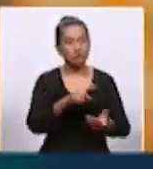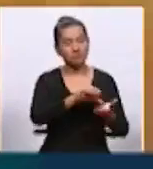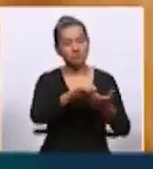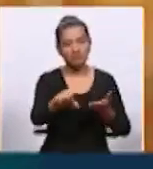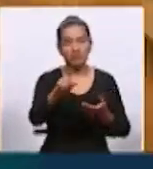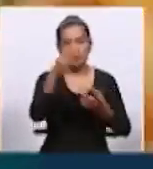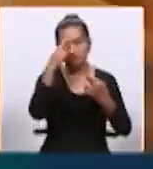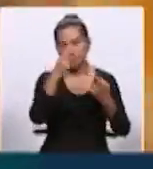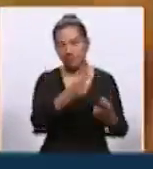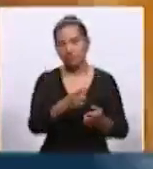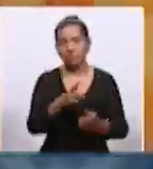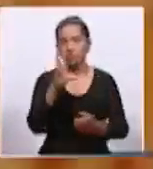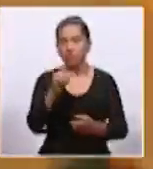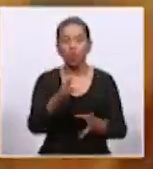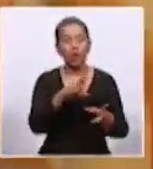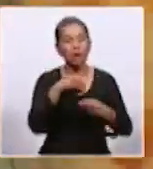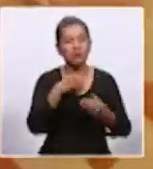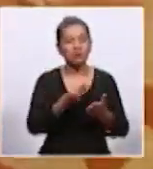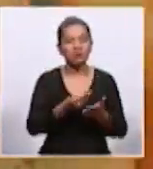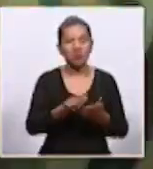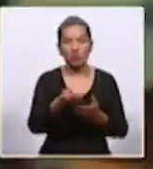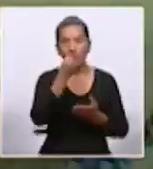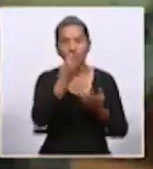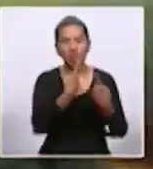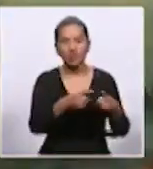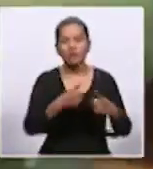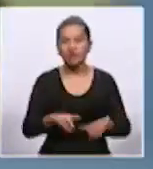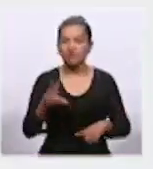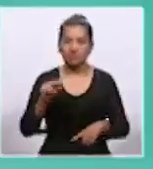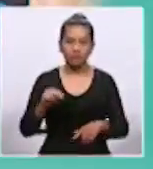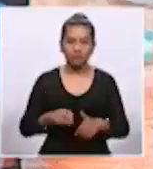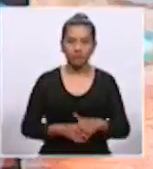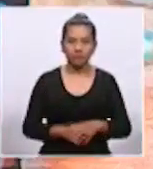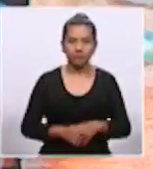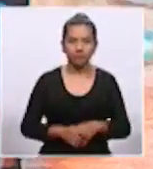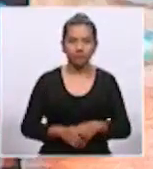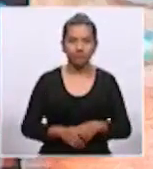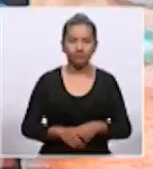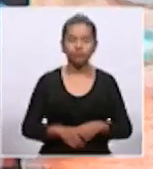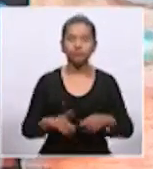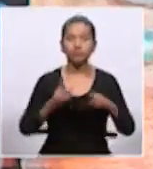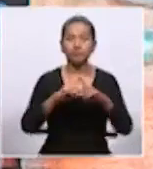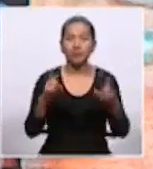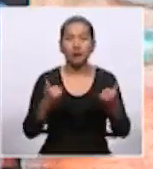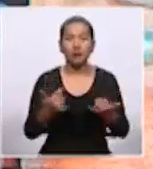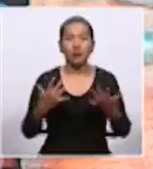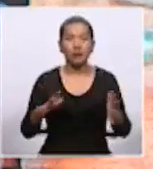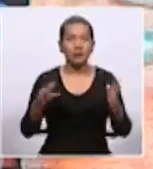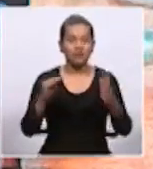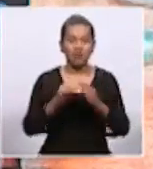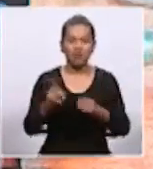los trabajadores no acepten el pago en especie. Y a propósito de